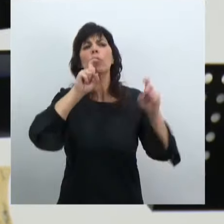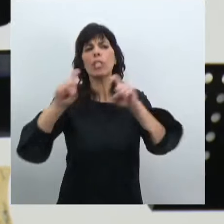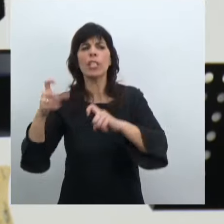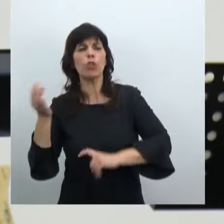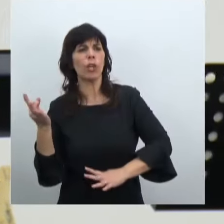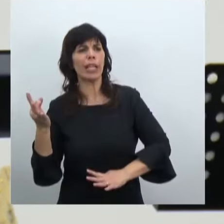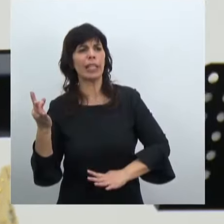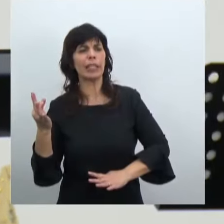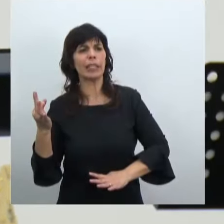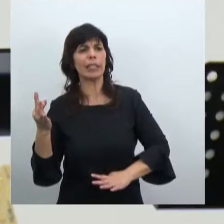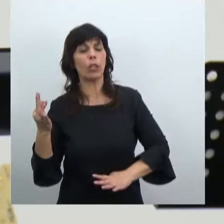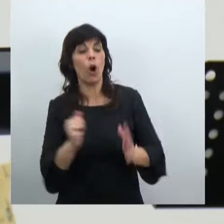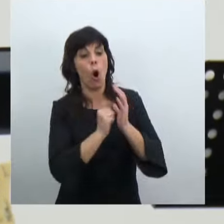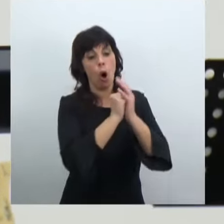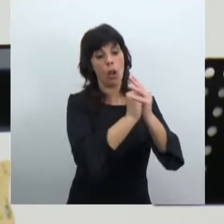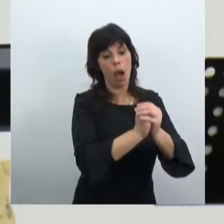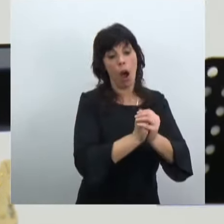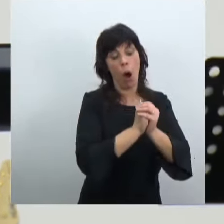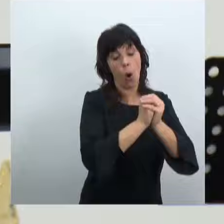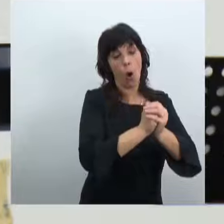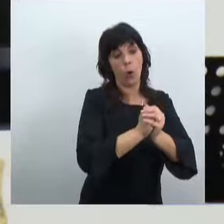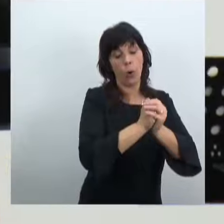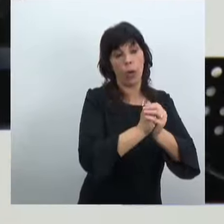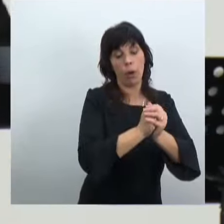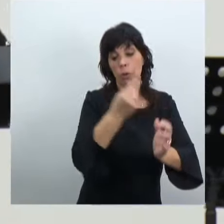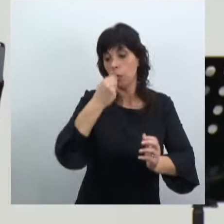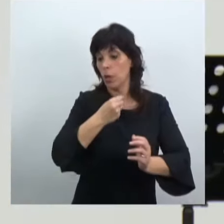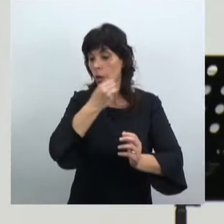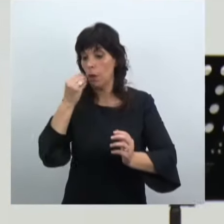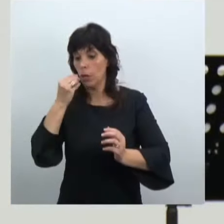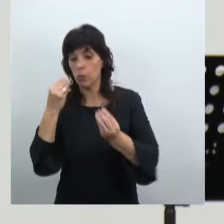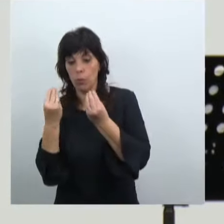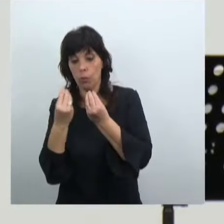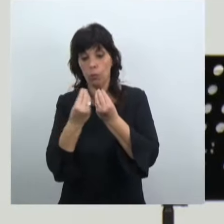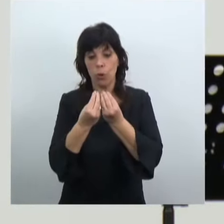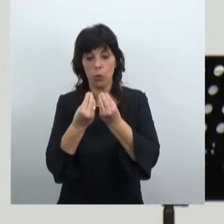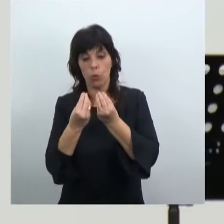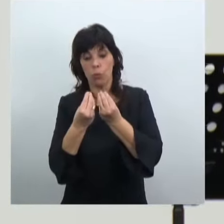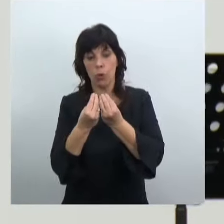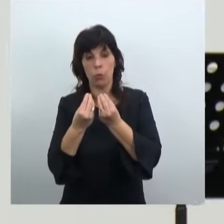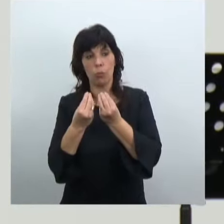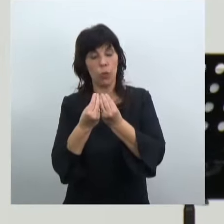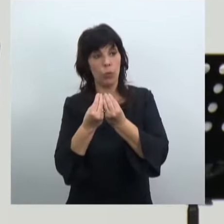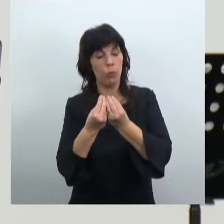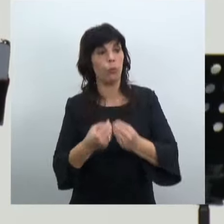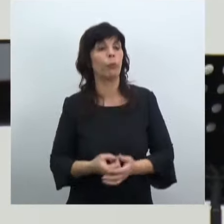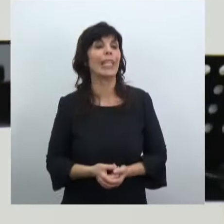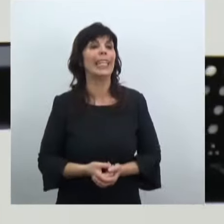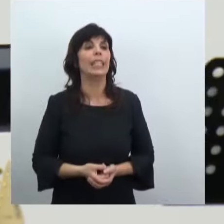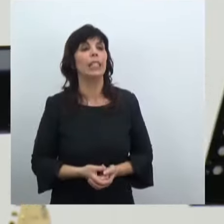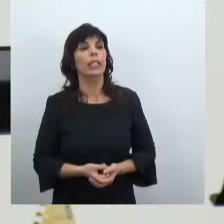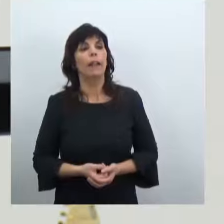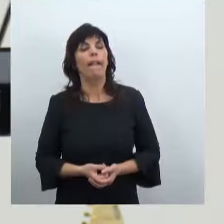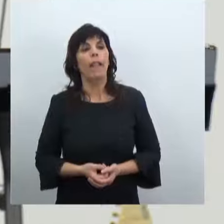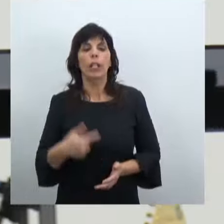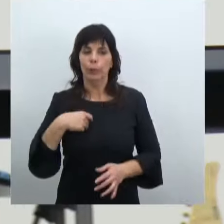hay que acompañar la oración con el ayuno. Cuando hablo de ayuno, déjame